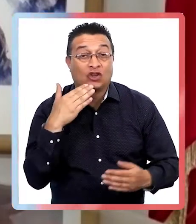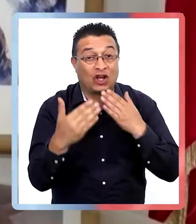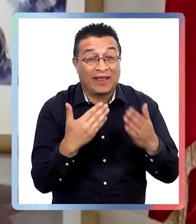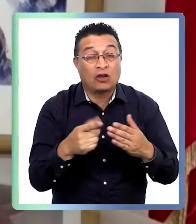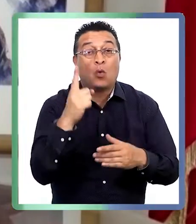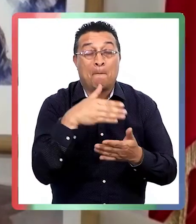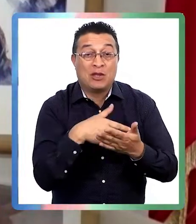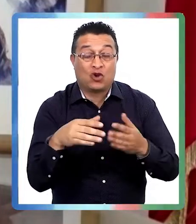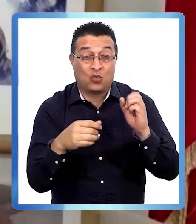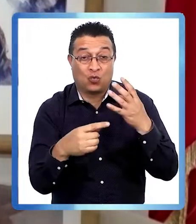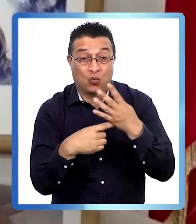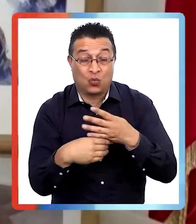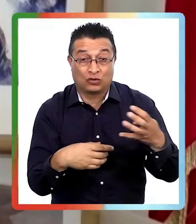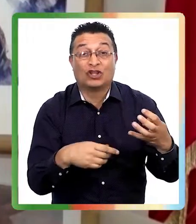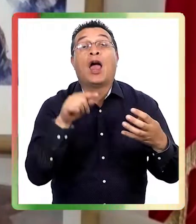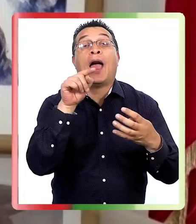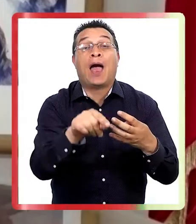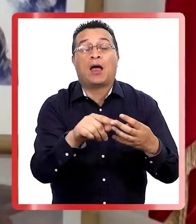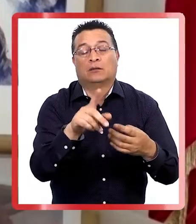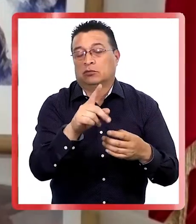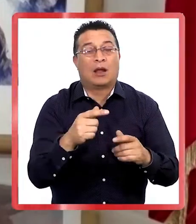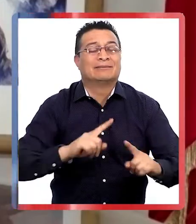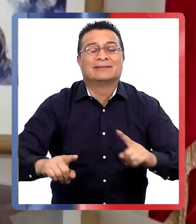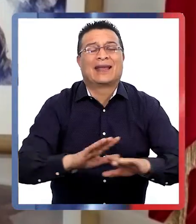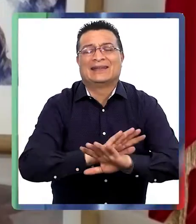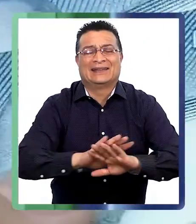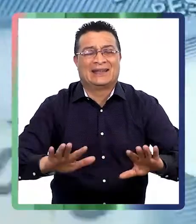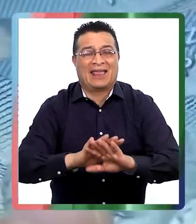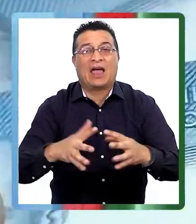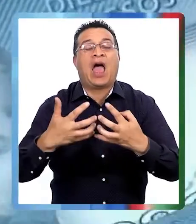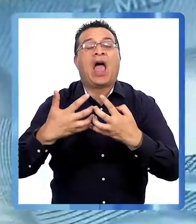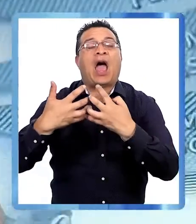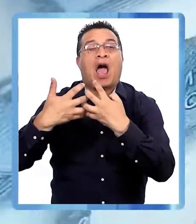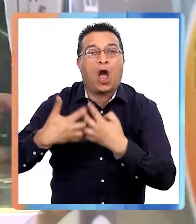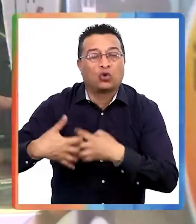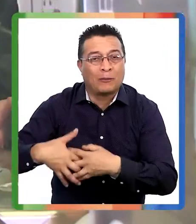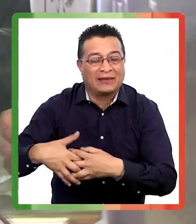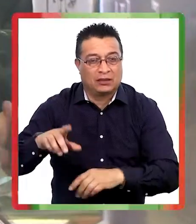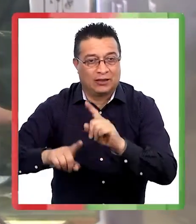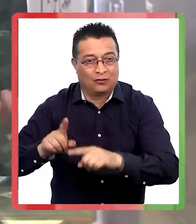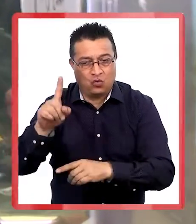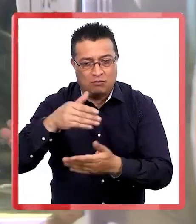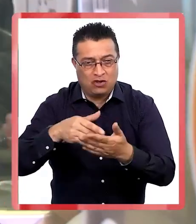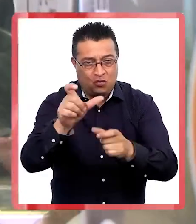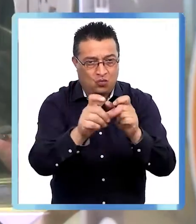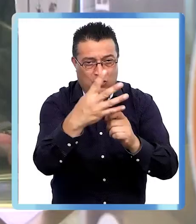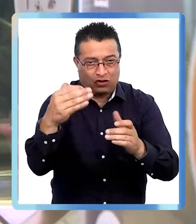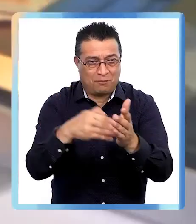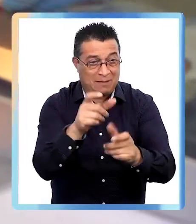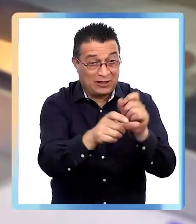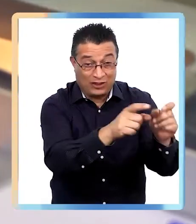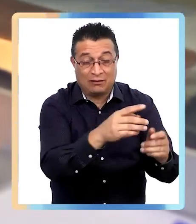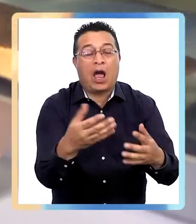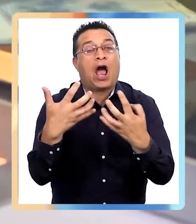que es este 1,4 millones, no tienen, Scarlett, que hacer gestión alguna. O sea, les llega de manera automática. Automáticamente